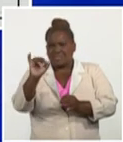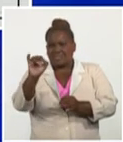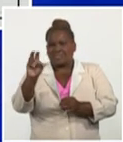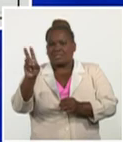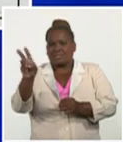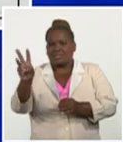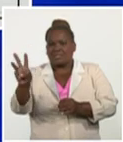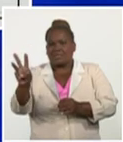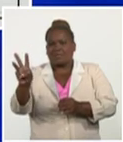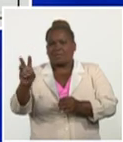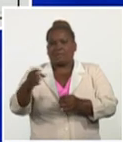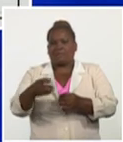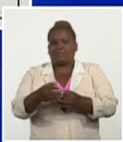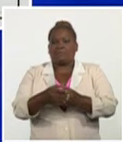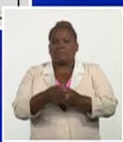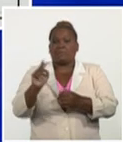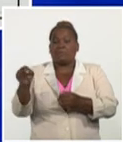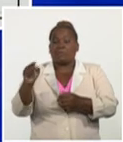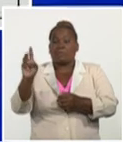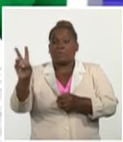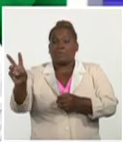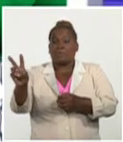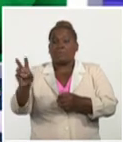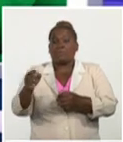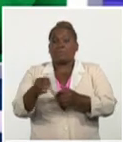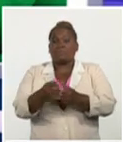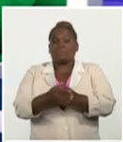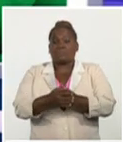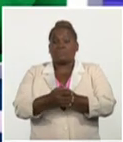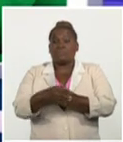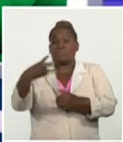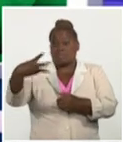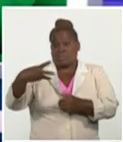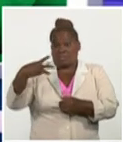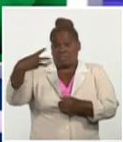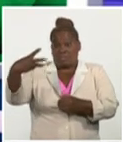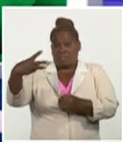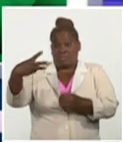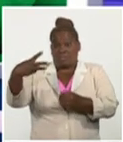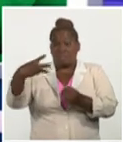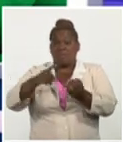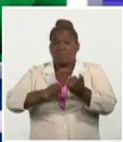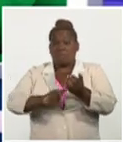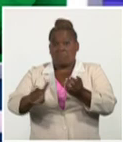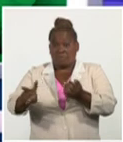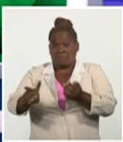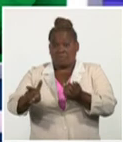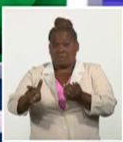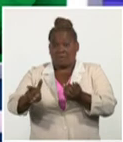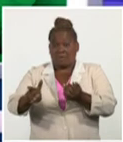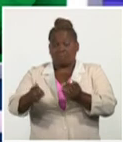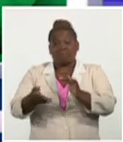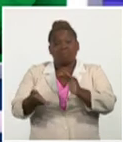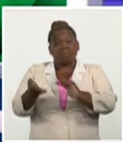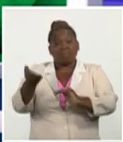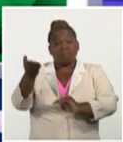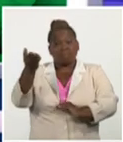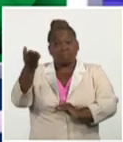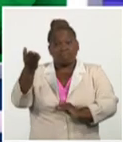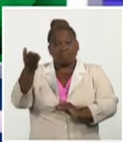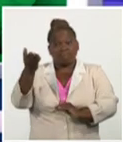613,2. Estas son las 3 provincias que tienen las tasas más elevadas de incidencia